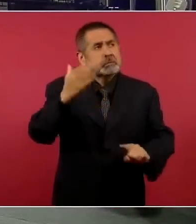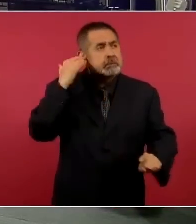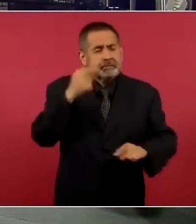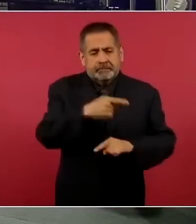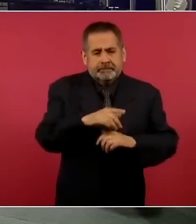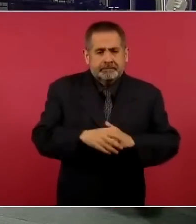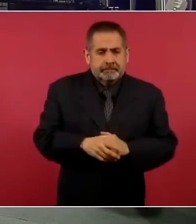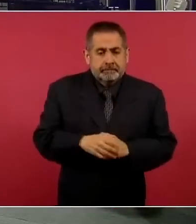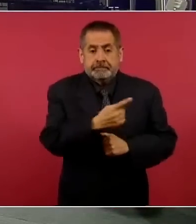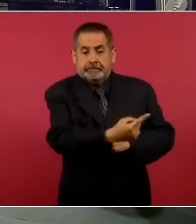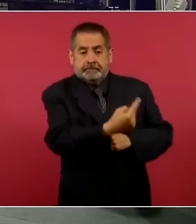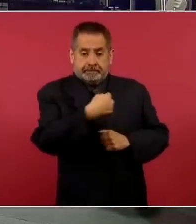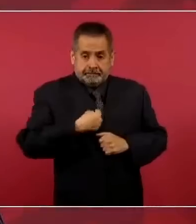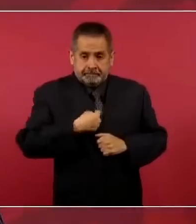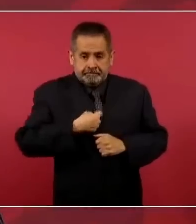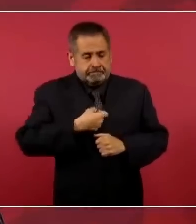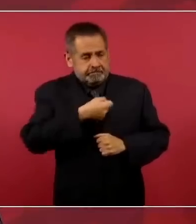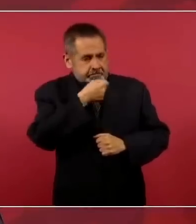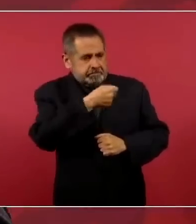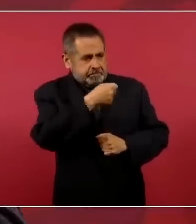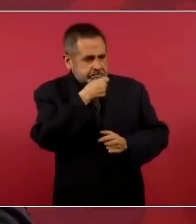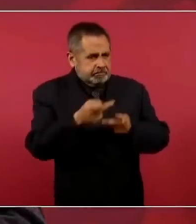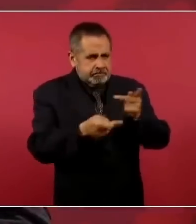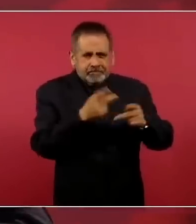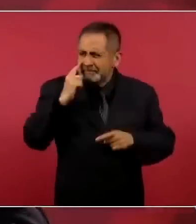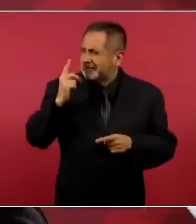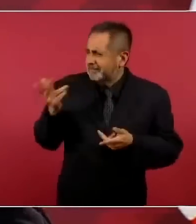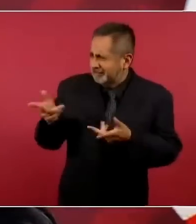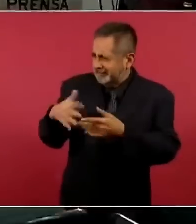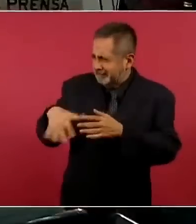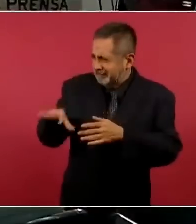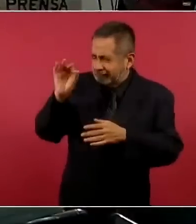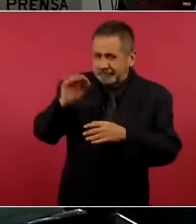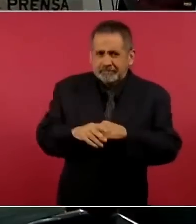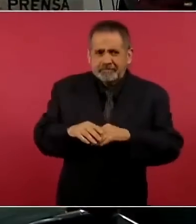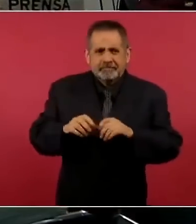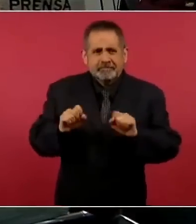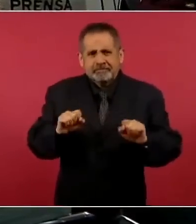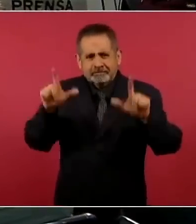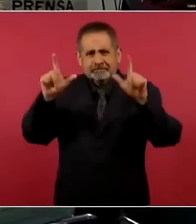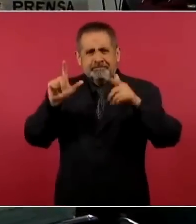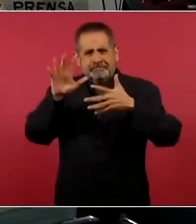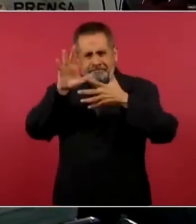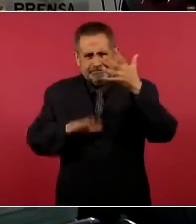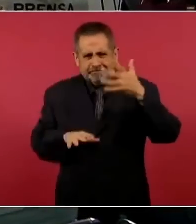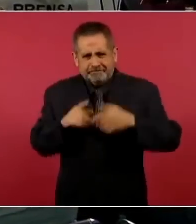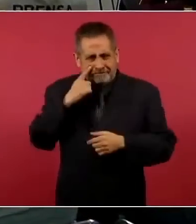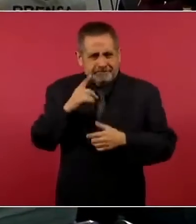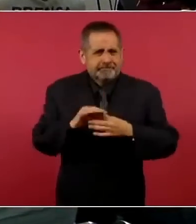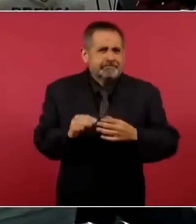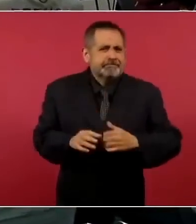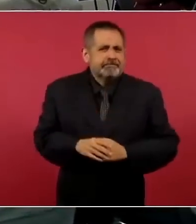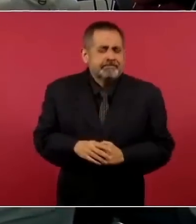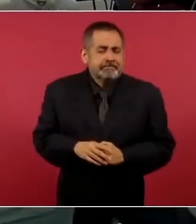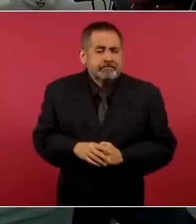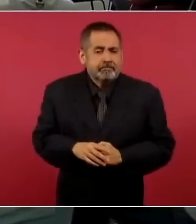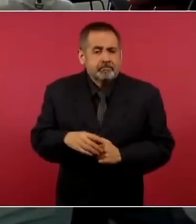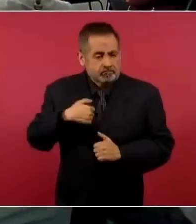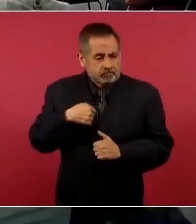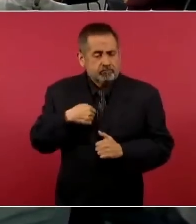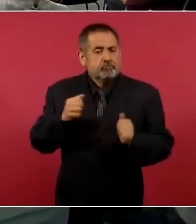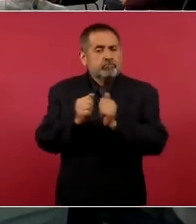y me hizo una entrevista, a ver si no está la portada, en donde estoy